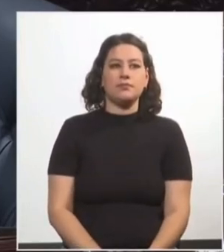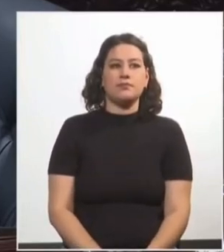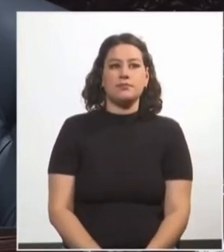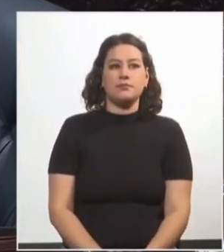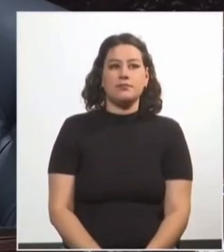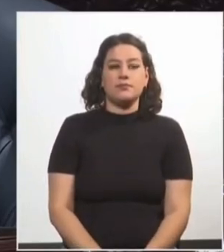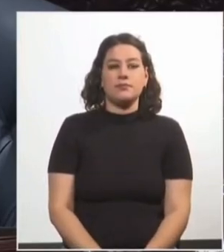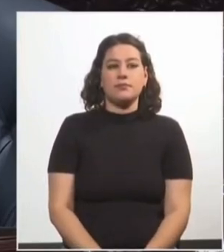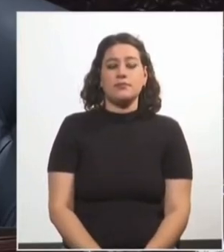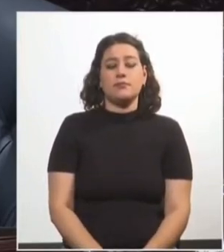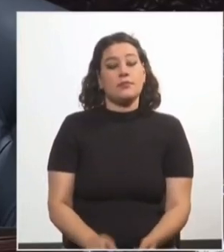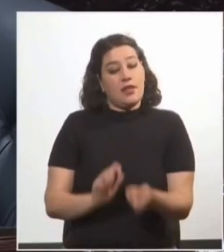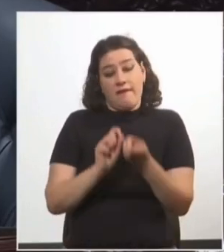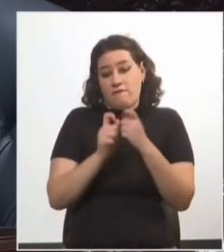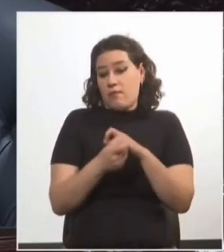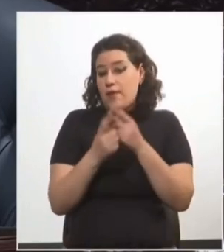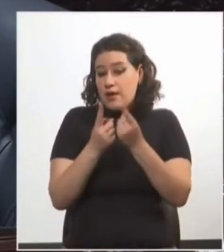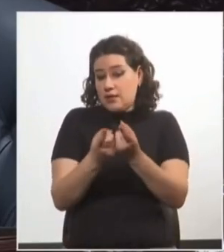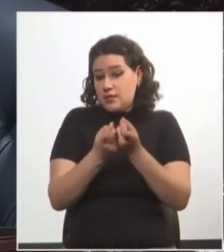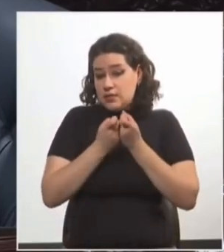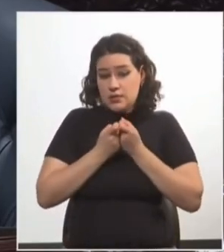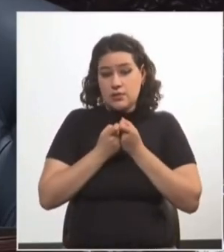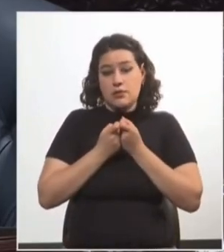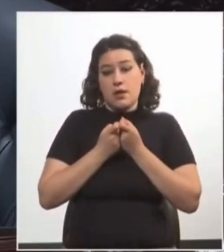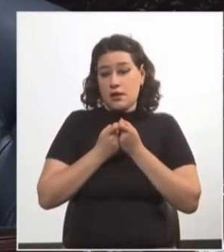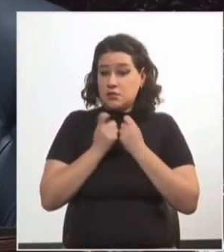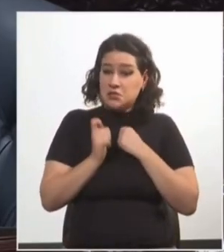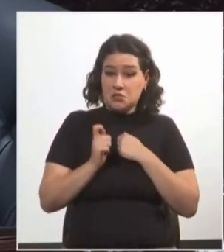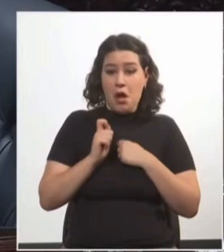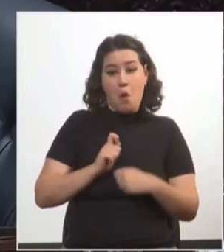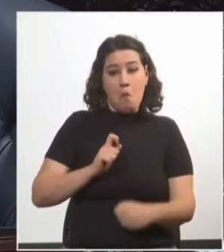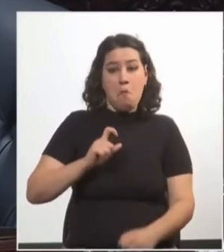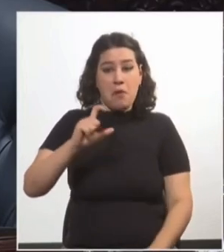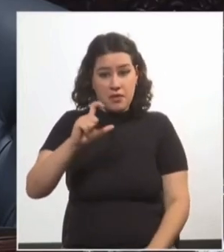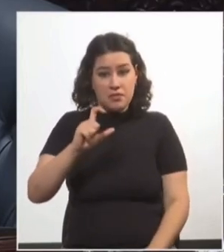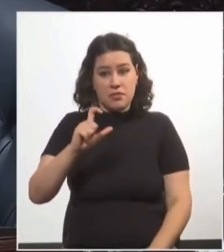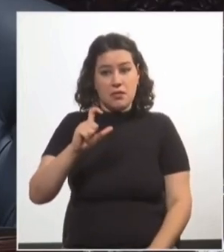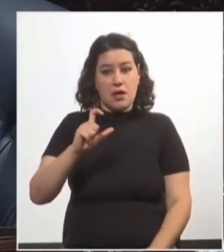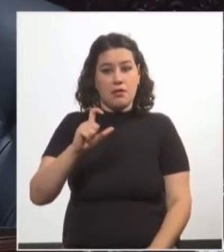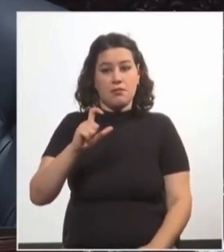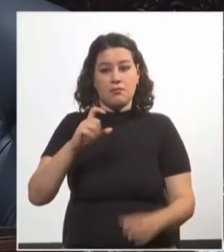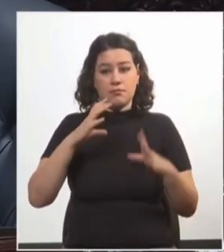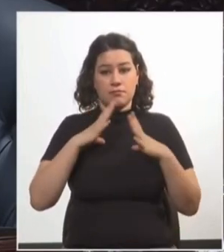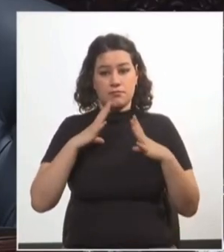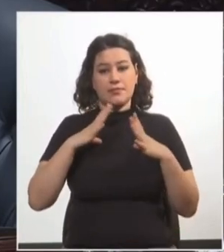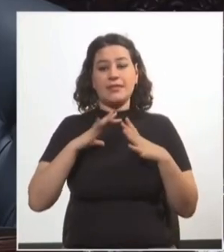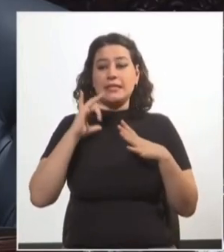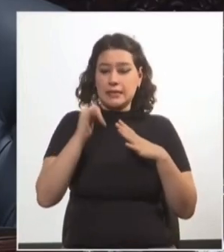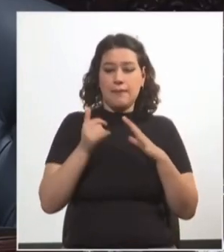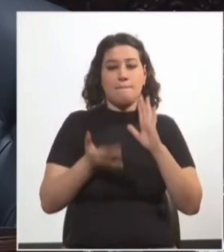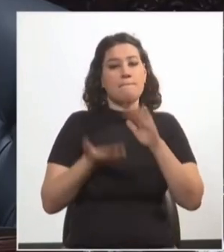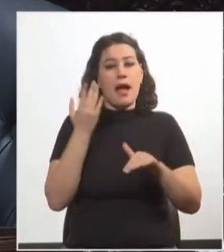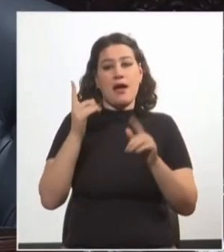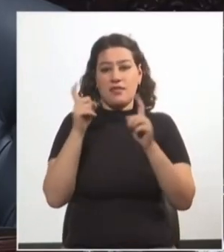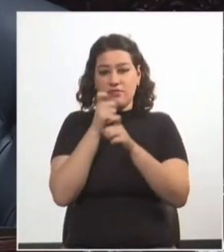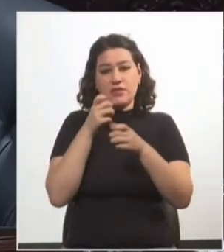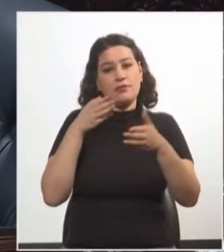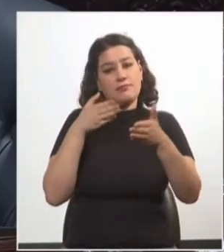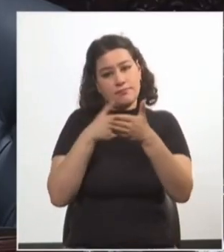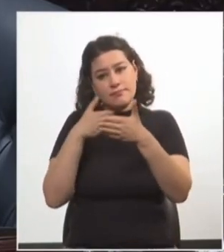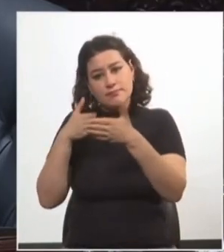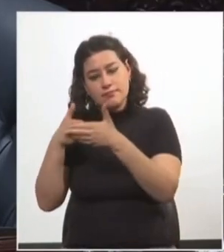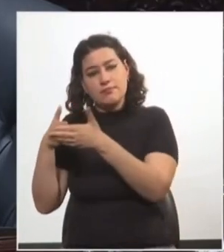Fueron reformas necesarias que incrementaron aportes, que endurecieron condiciones de acceso para las